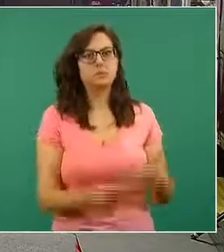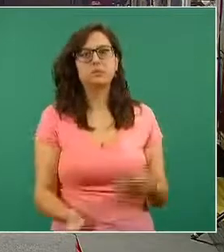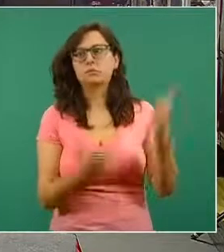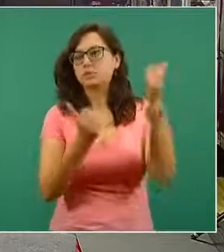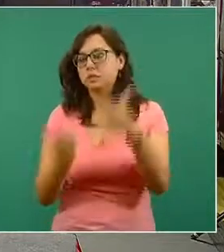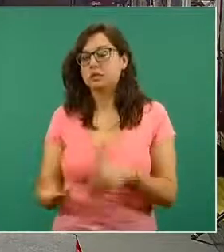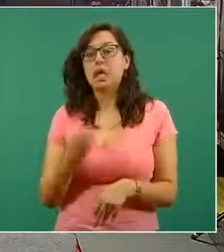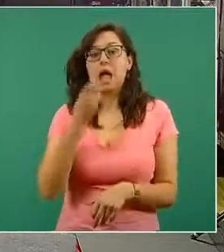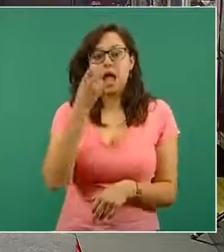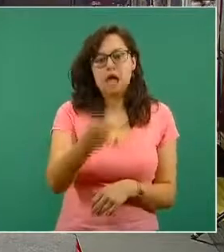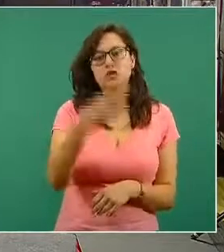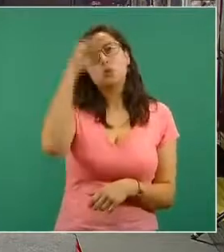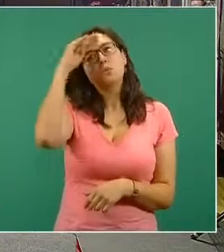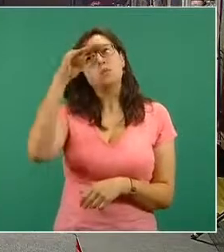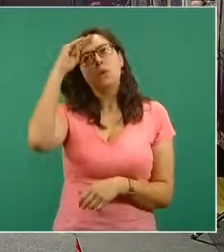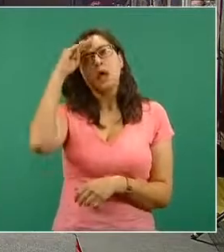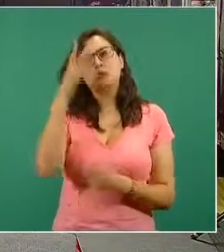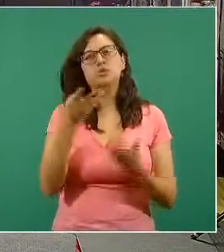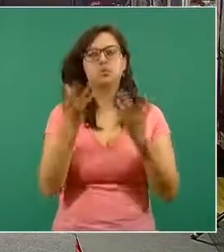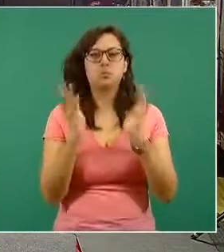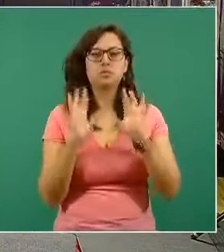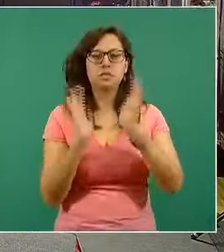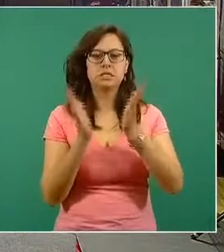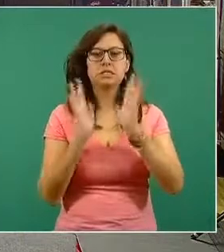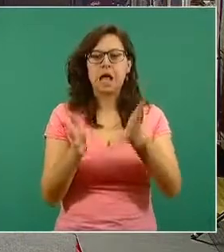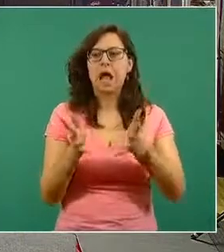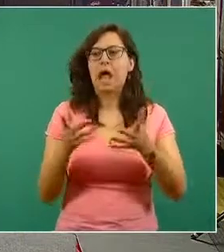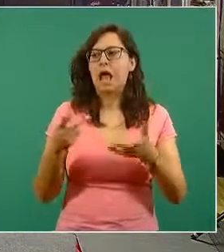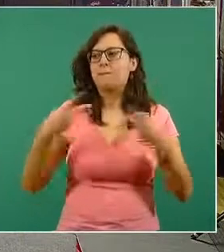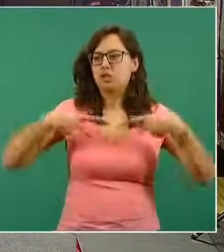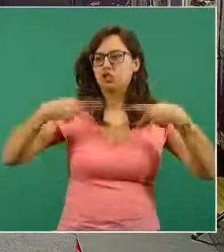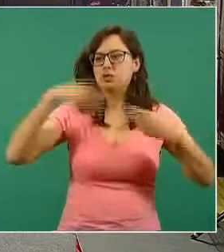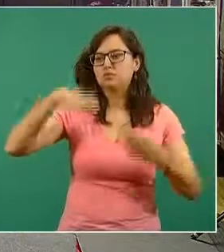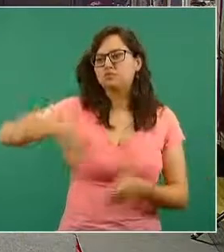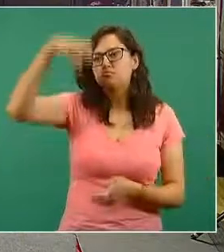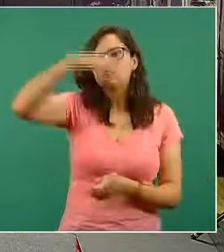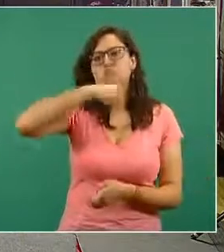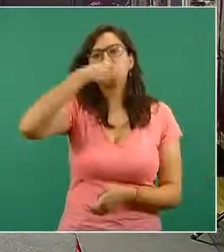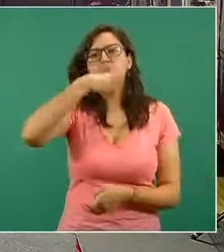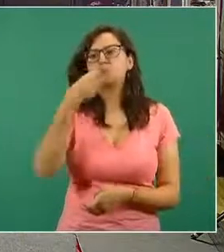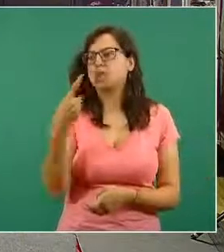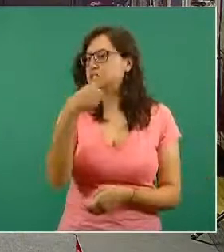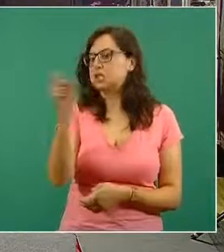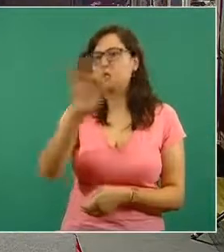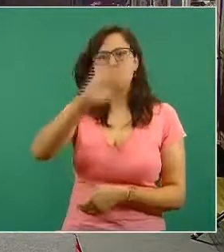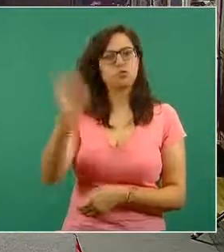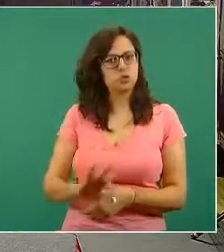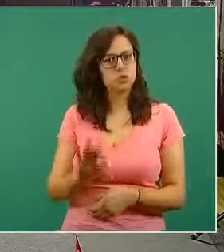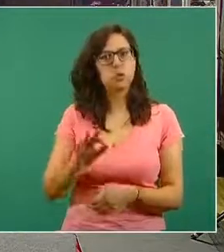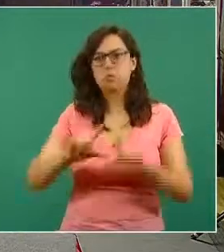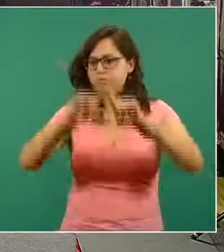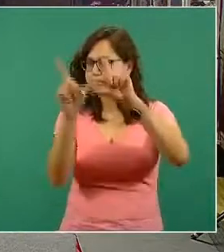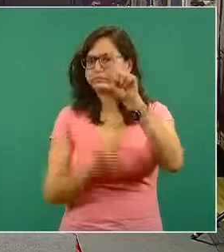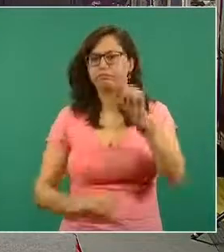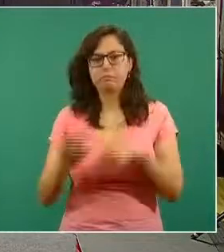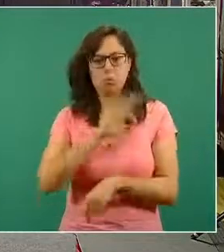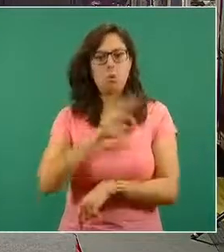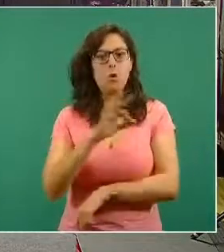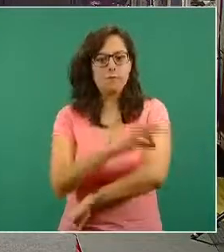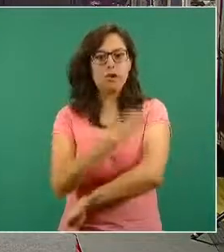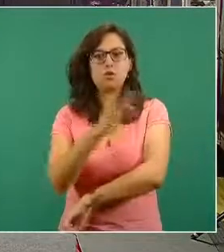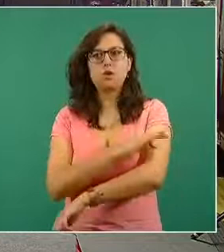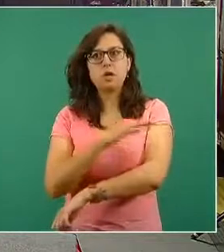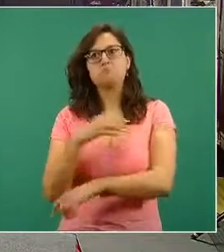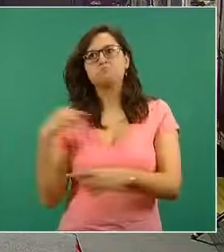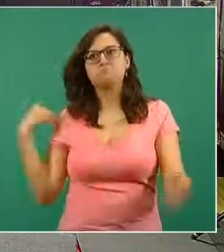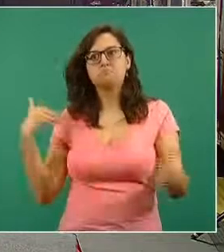vamos a poder cubrir al 100% de los adultos mayores que quieran vacunarse a finales de abril para poder